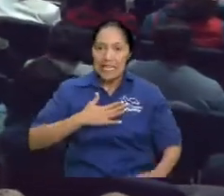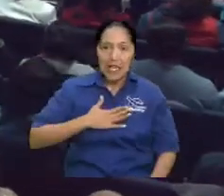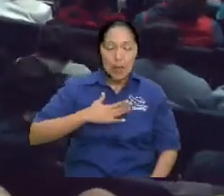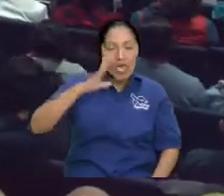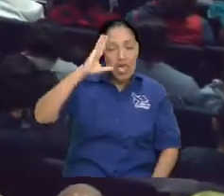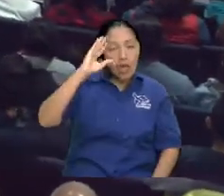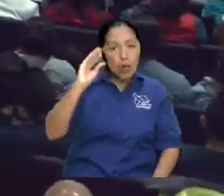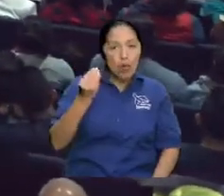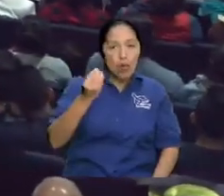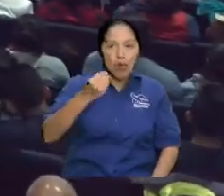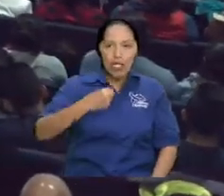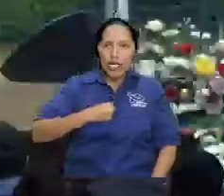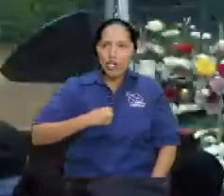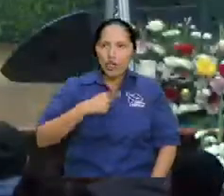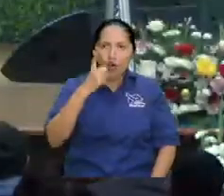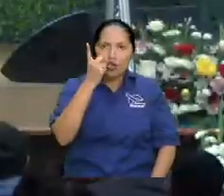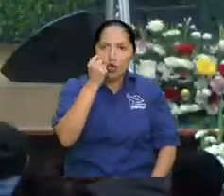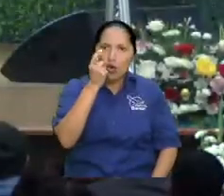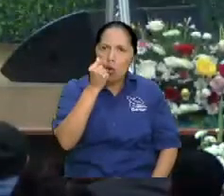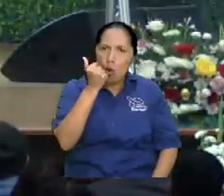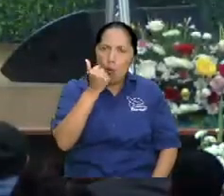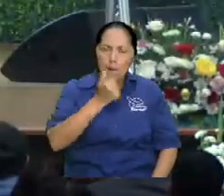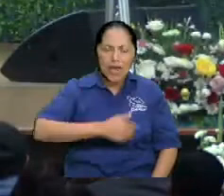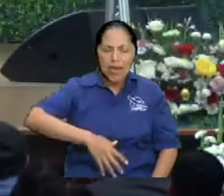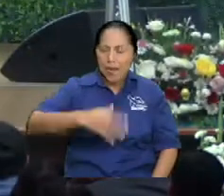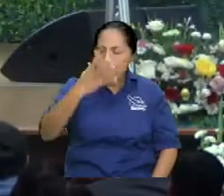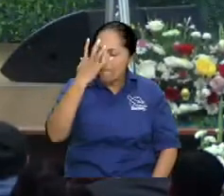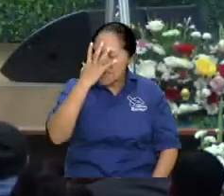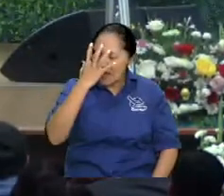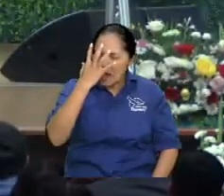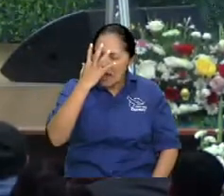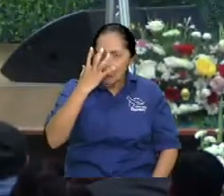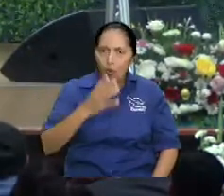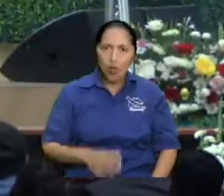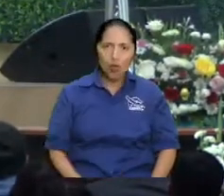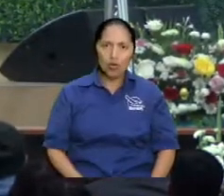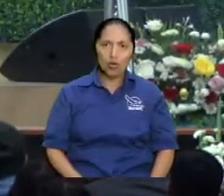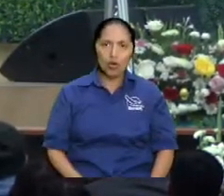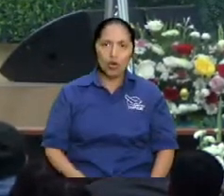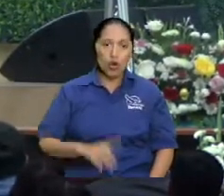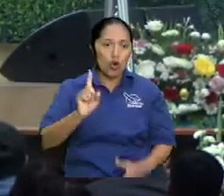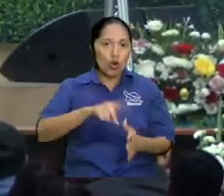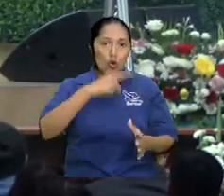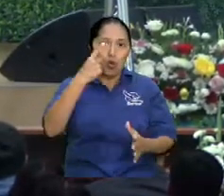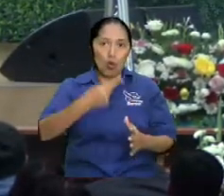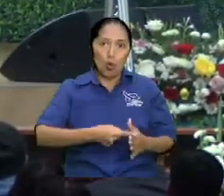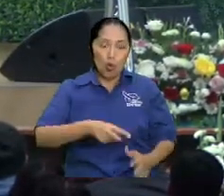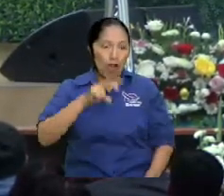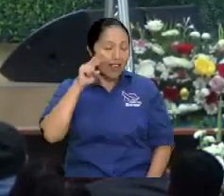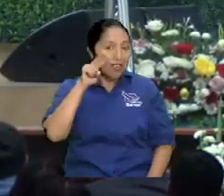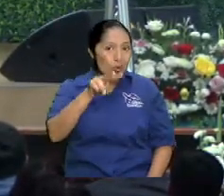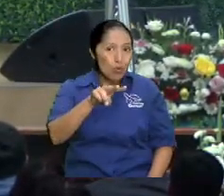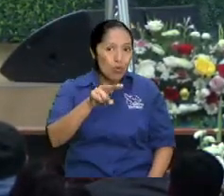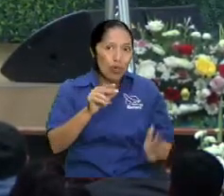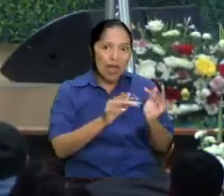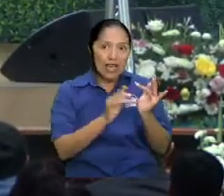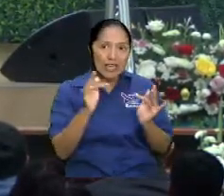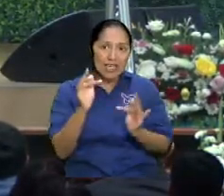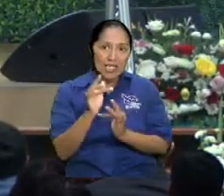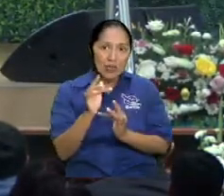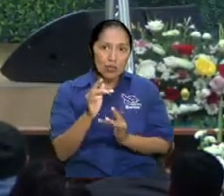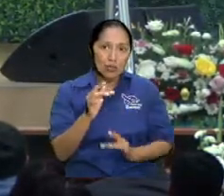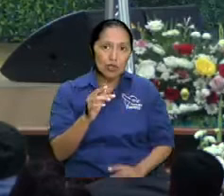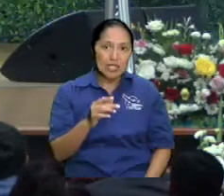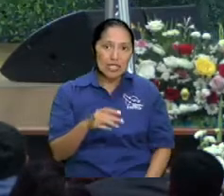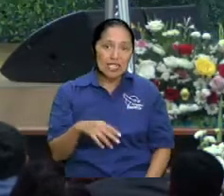O sea, fue tan impresionante lo que vio, que él dijo, yo no merezco estar enfrente de este hombre. Y